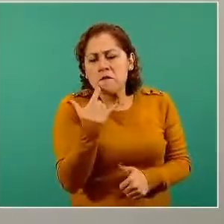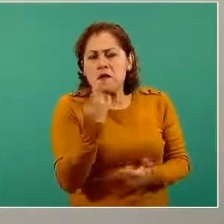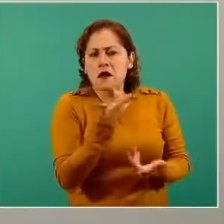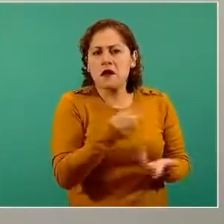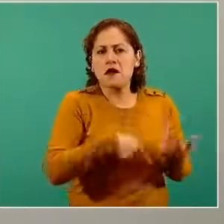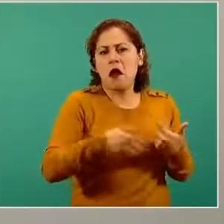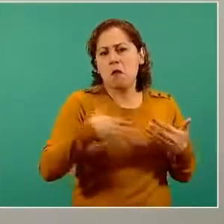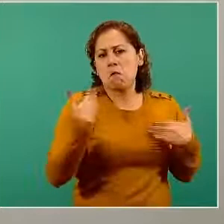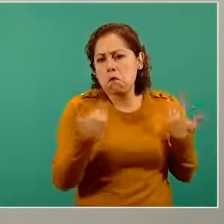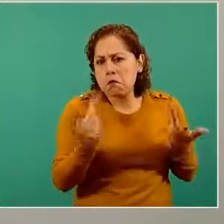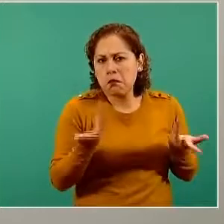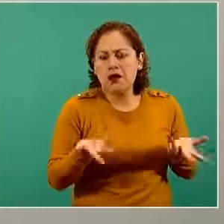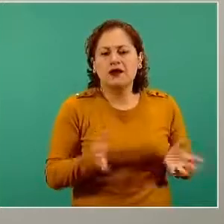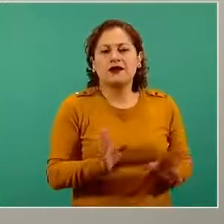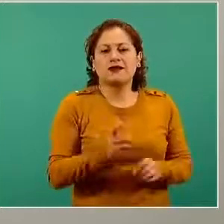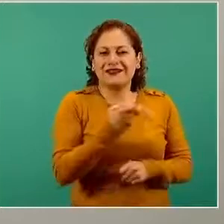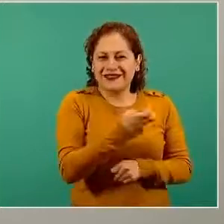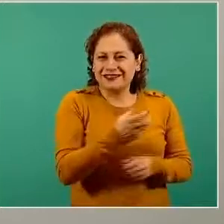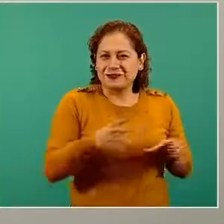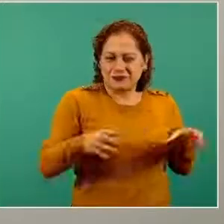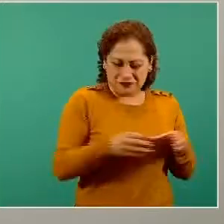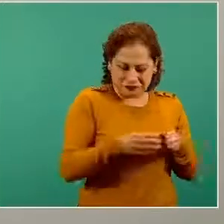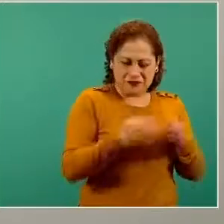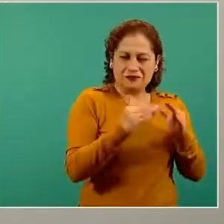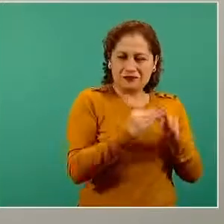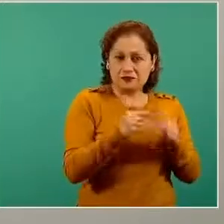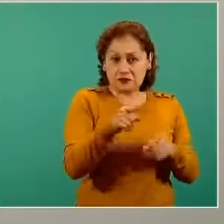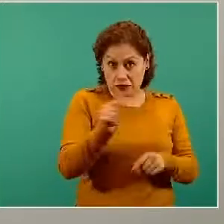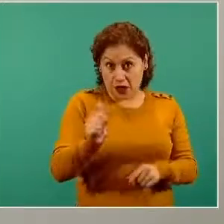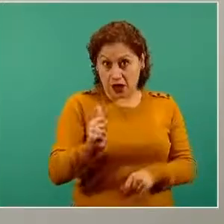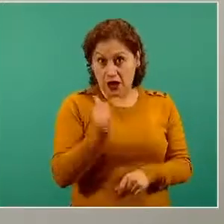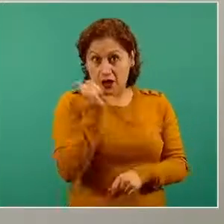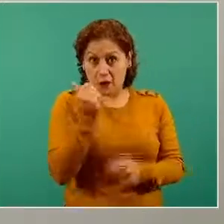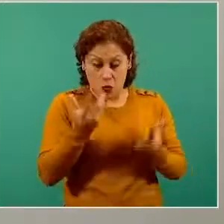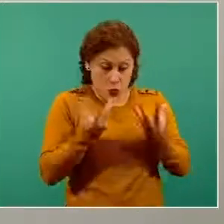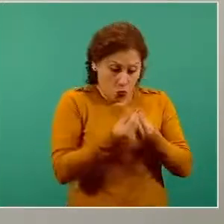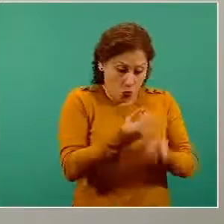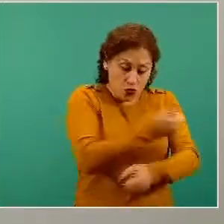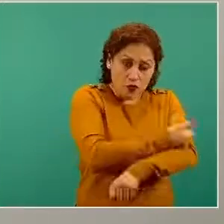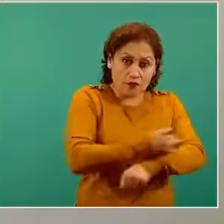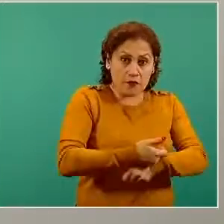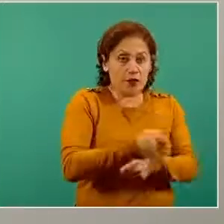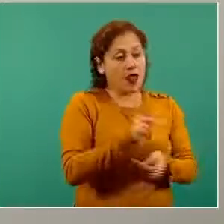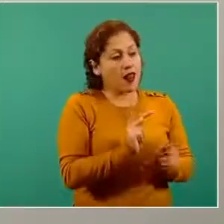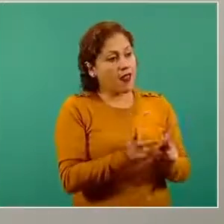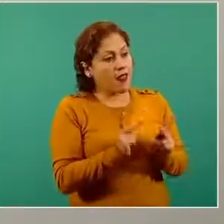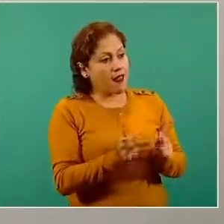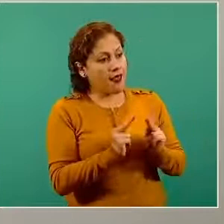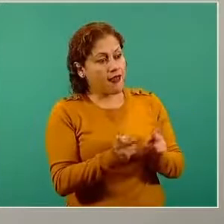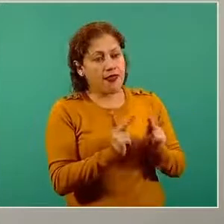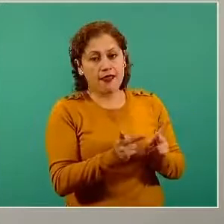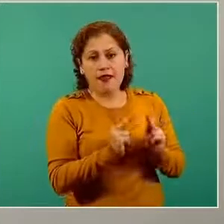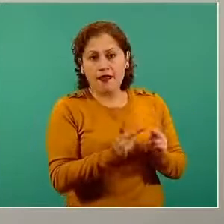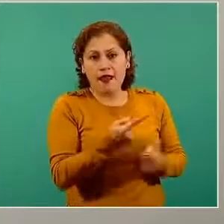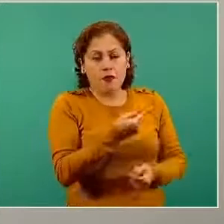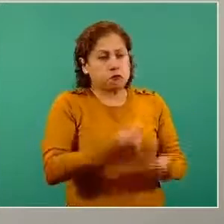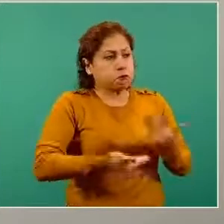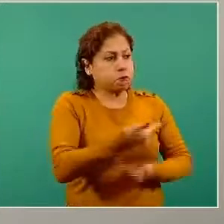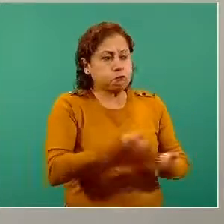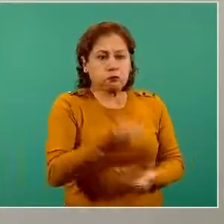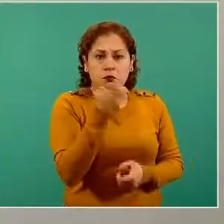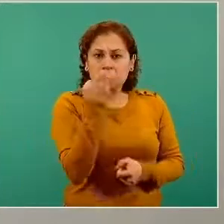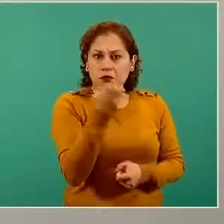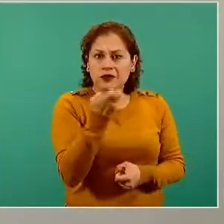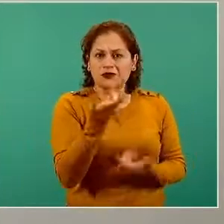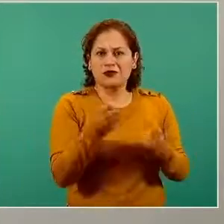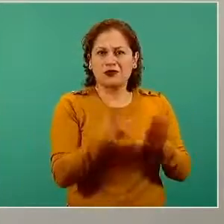tiempo para estrechar lazos familiares, conversar con los integrantes de la casa y ponernos al